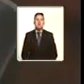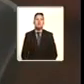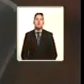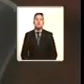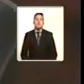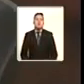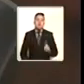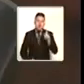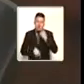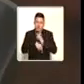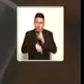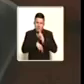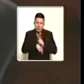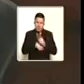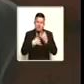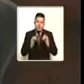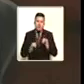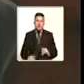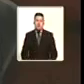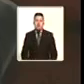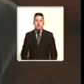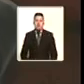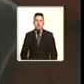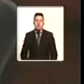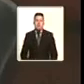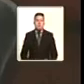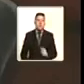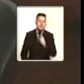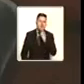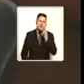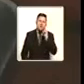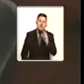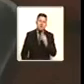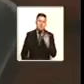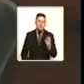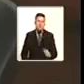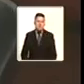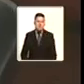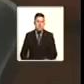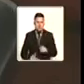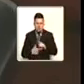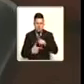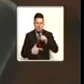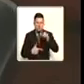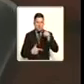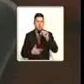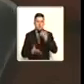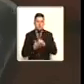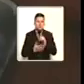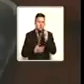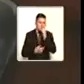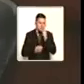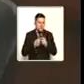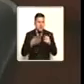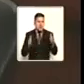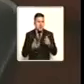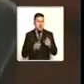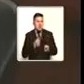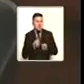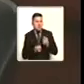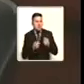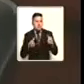Un minuto más para el senador Iván Duque. Aquí lo que estamos viendo es un crecimiento también del microtráfico y del